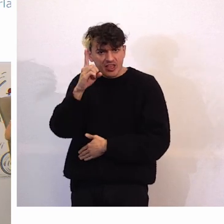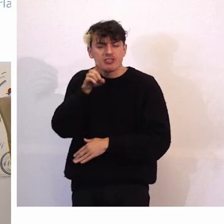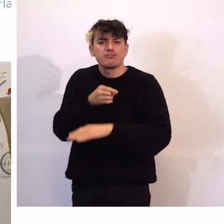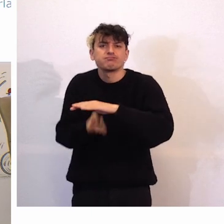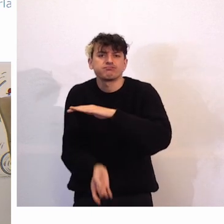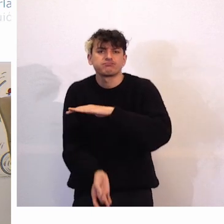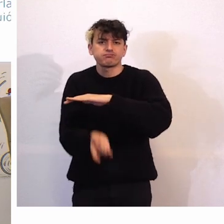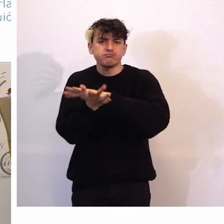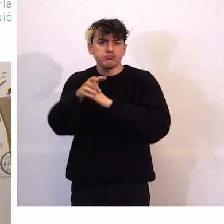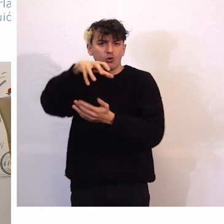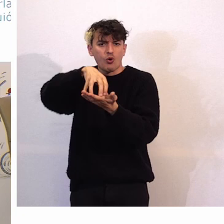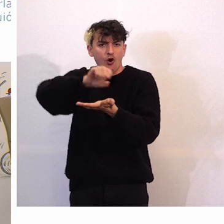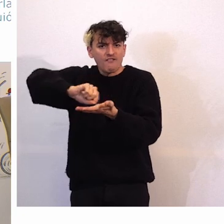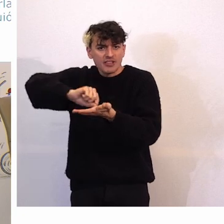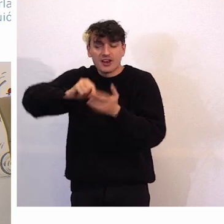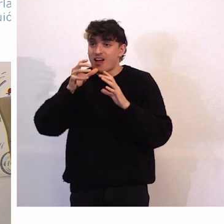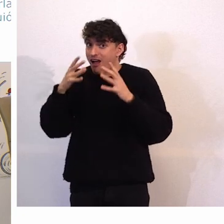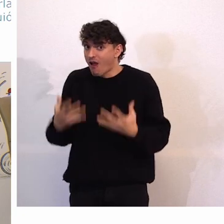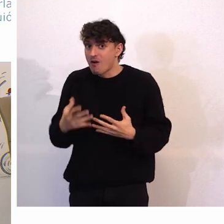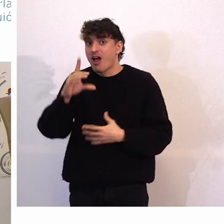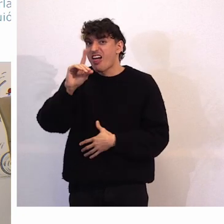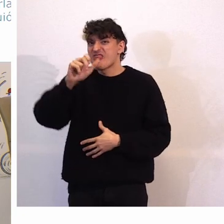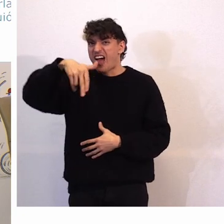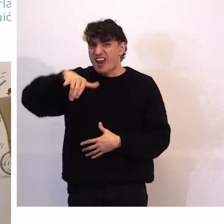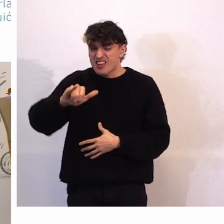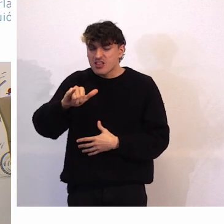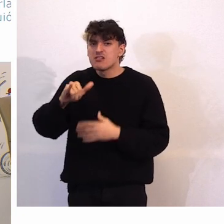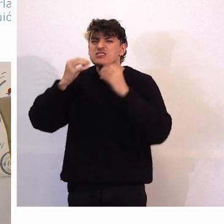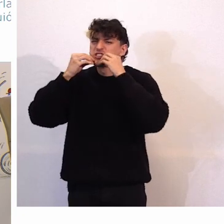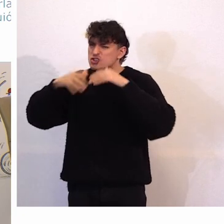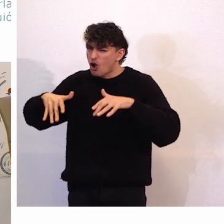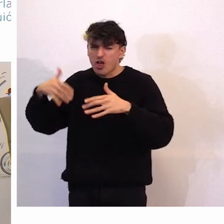del desarrollo. Dani nos va a contar cómo sucedió todo.